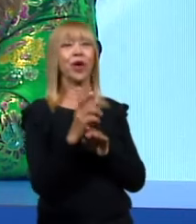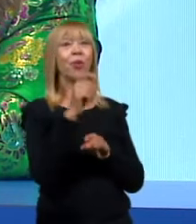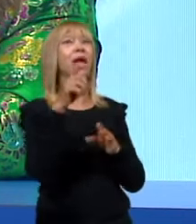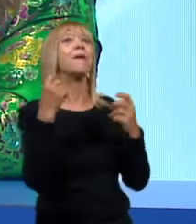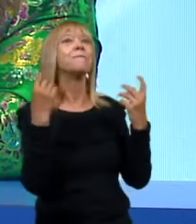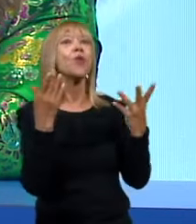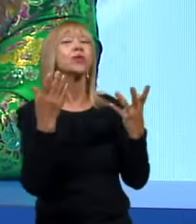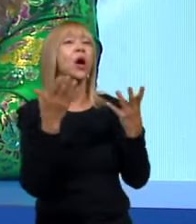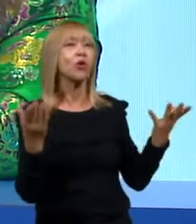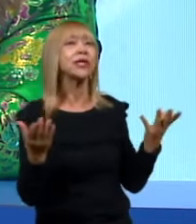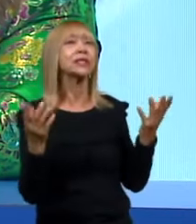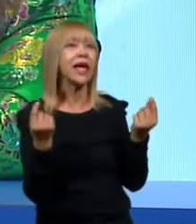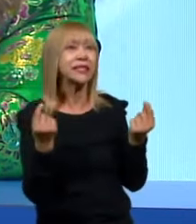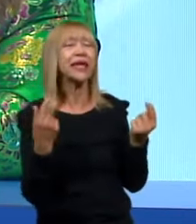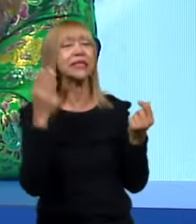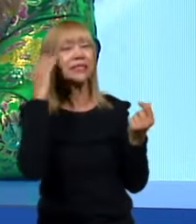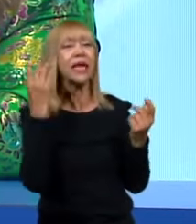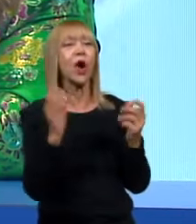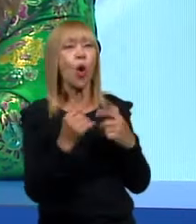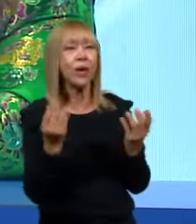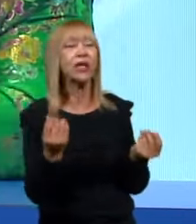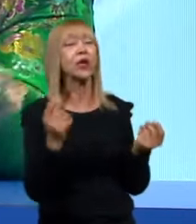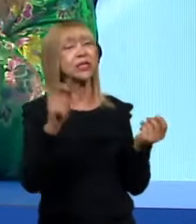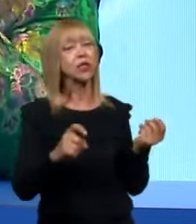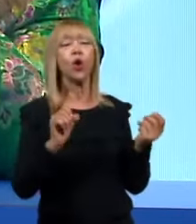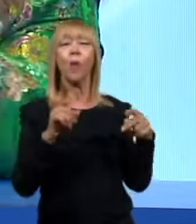hay mucho por hacer. Sé cómo hacerlo, solamente necesito